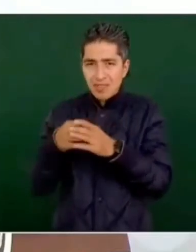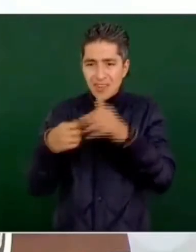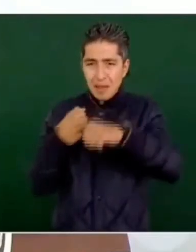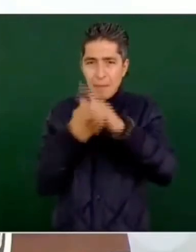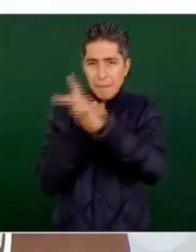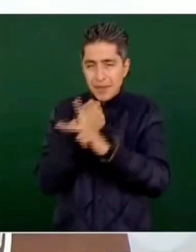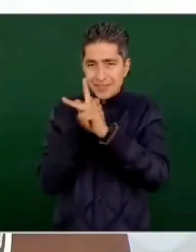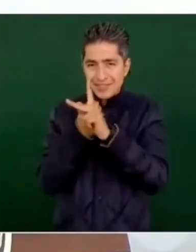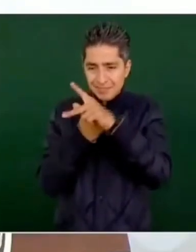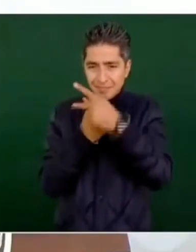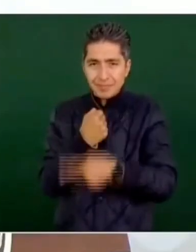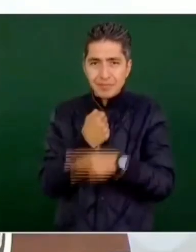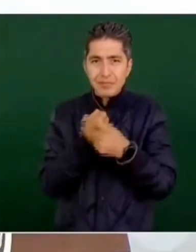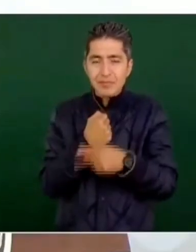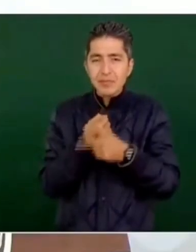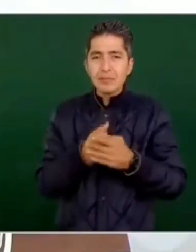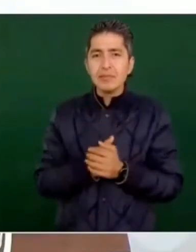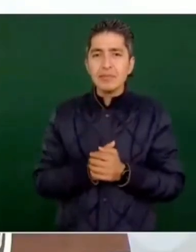país,